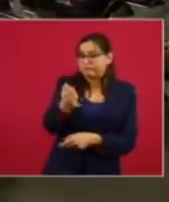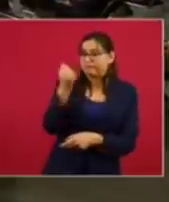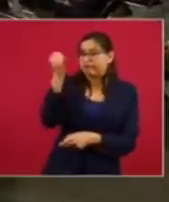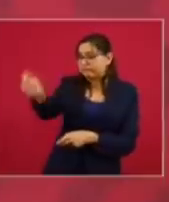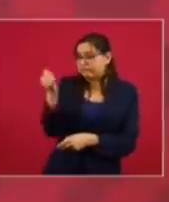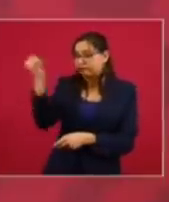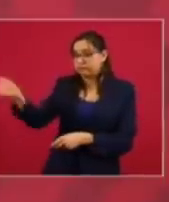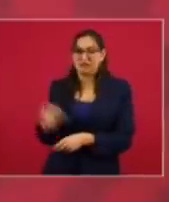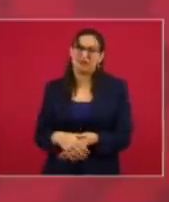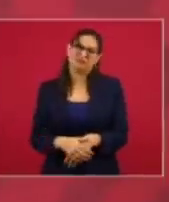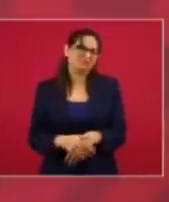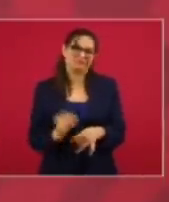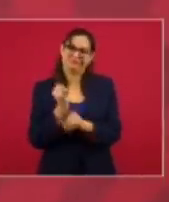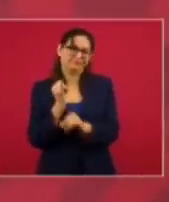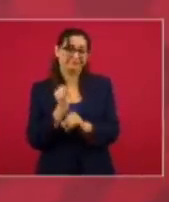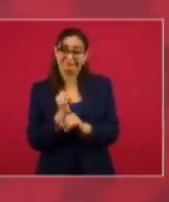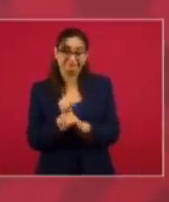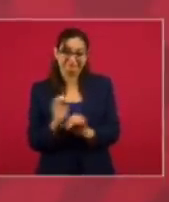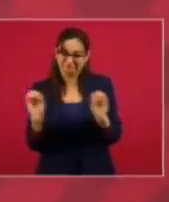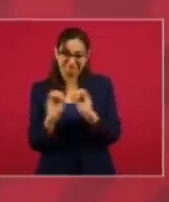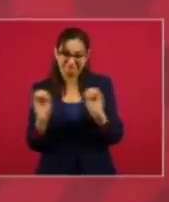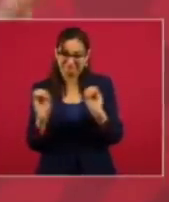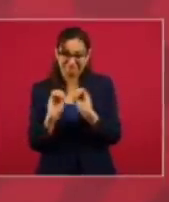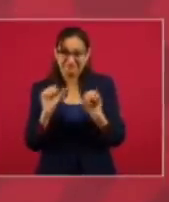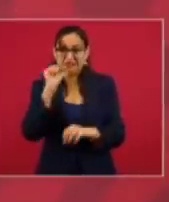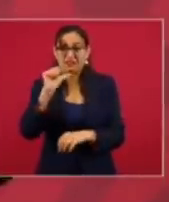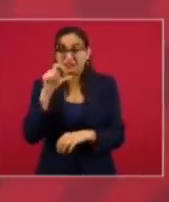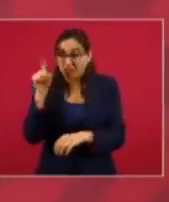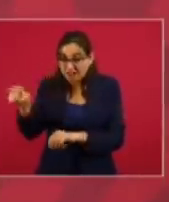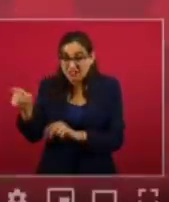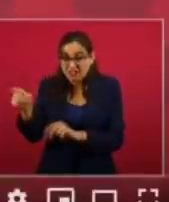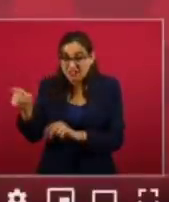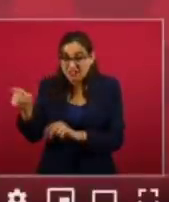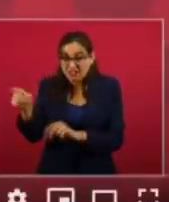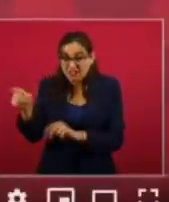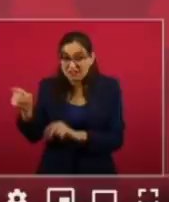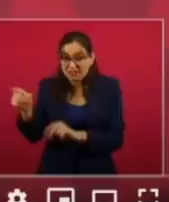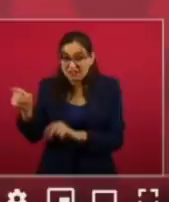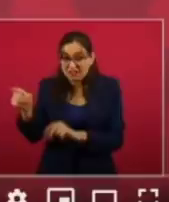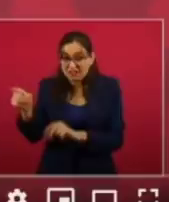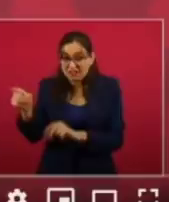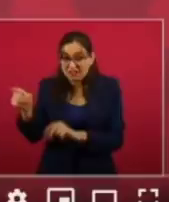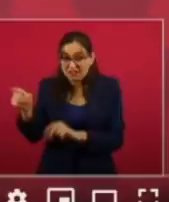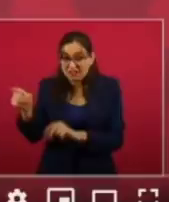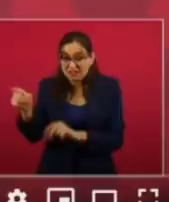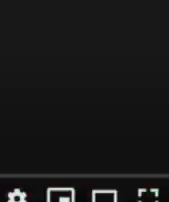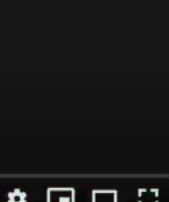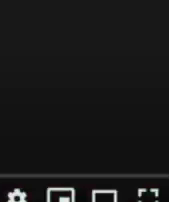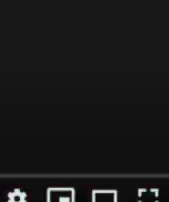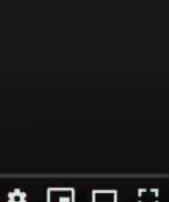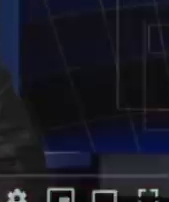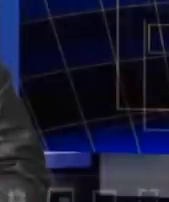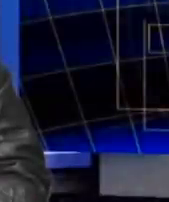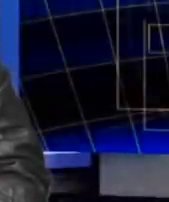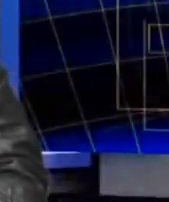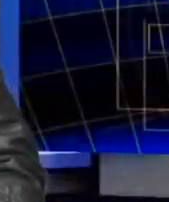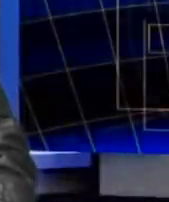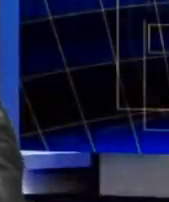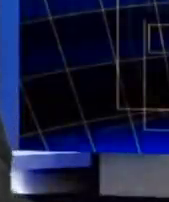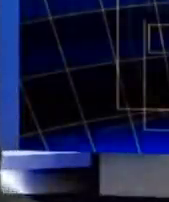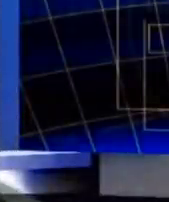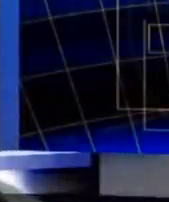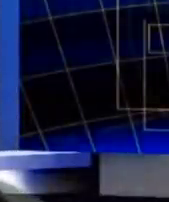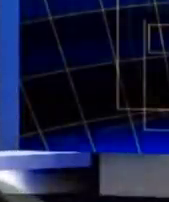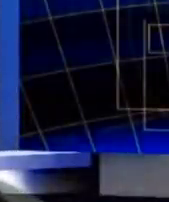apartados, ahí no hay señal. ¿Por qué? Porque no es negocio. Pues bien, esas fueron las palabras del